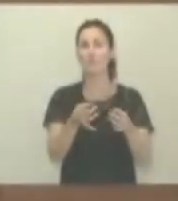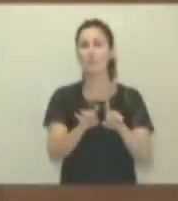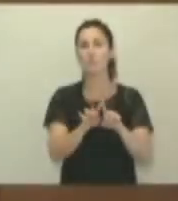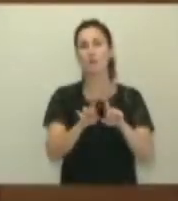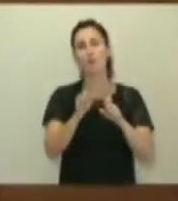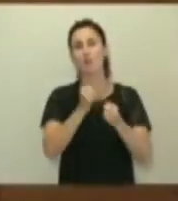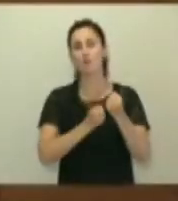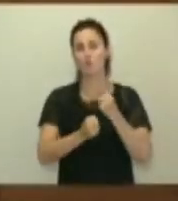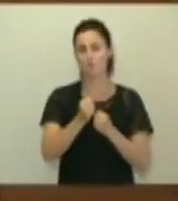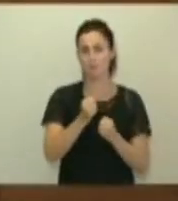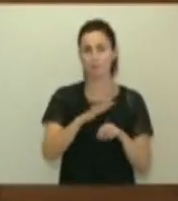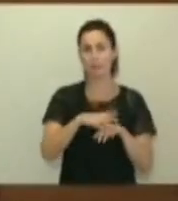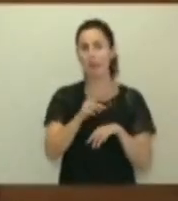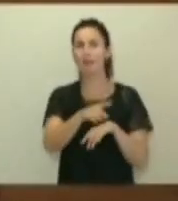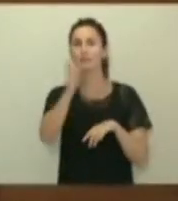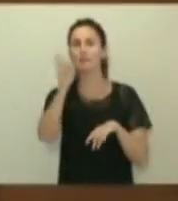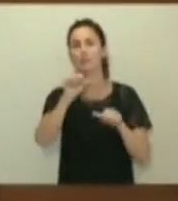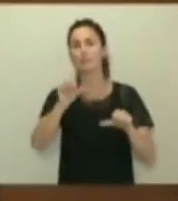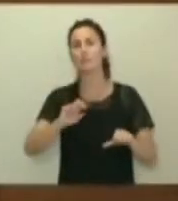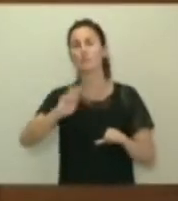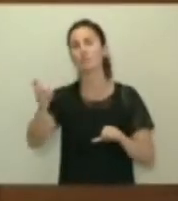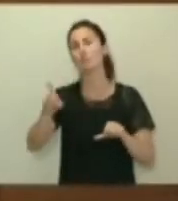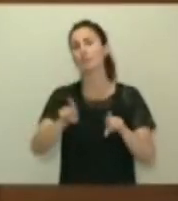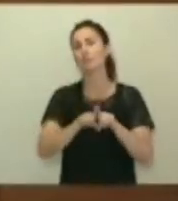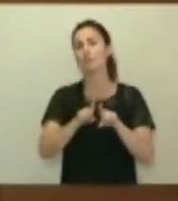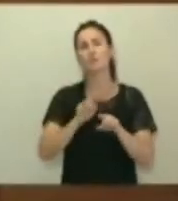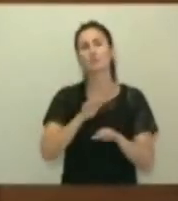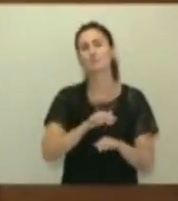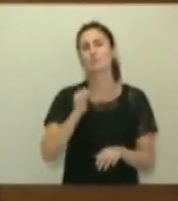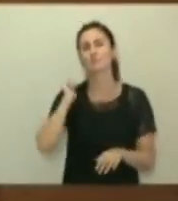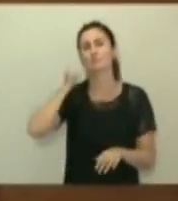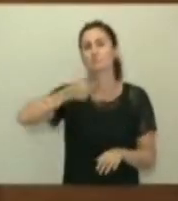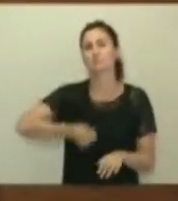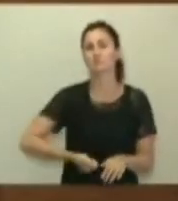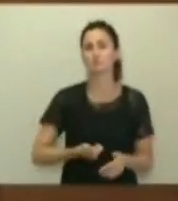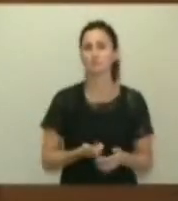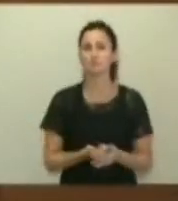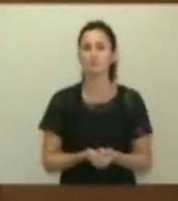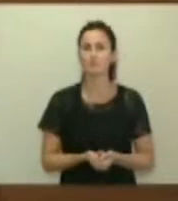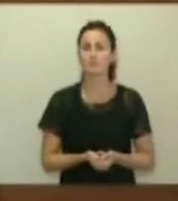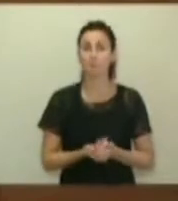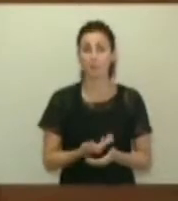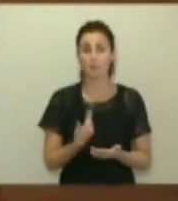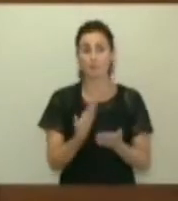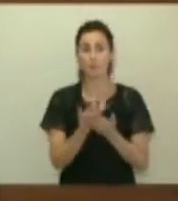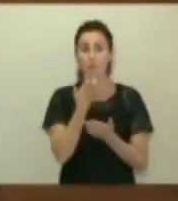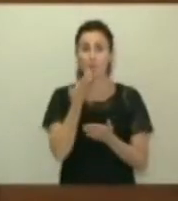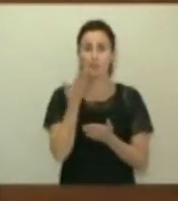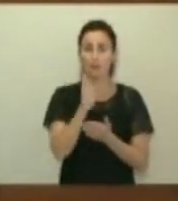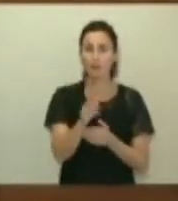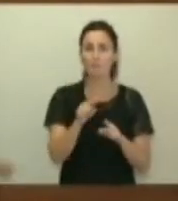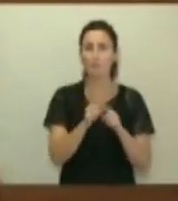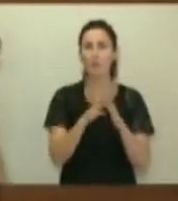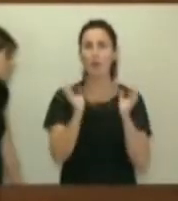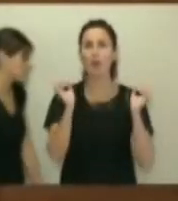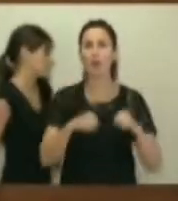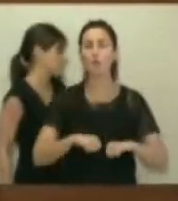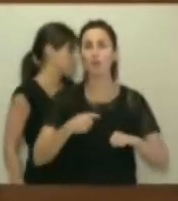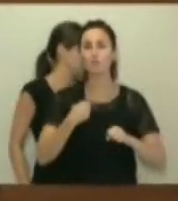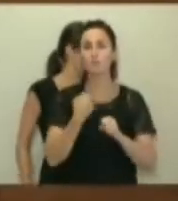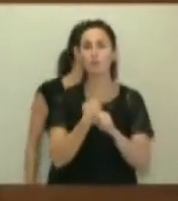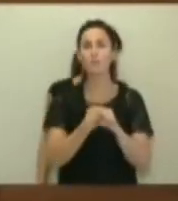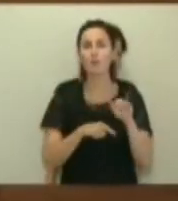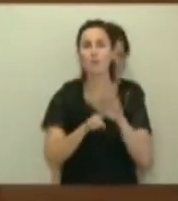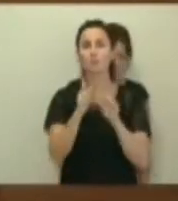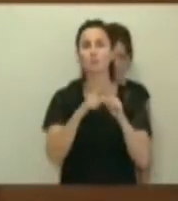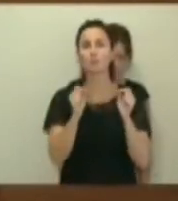economía, como alternativa a otras formas jurídicas más tradicionales. Pongo como ejemplo el Acuerdo de Concertación por el Empleo y el Progreso